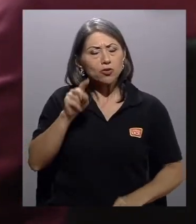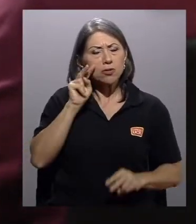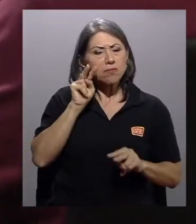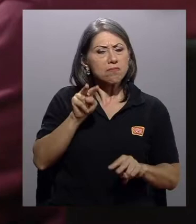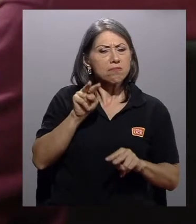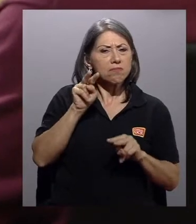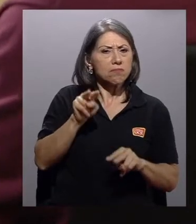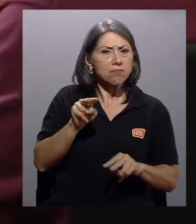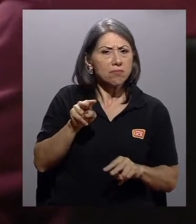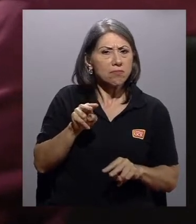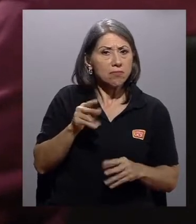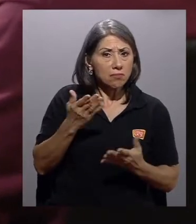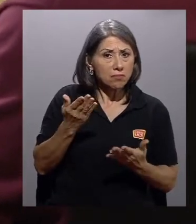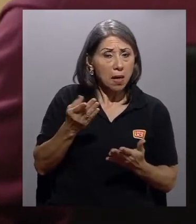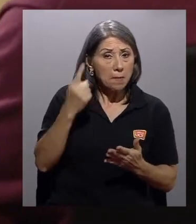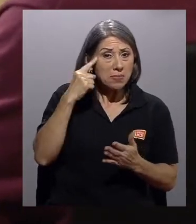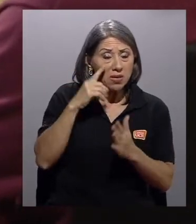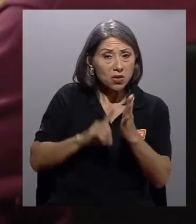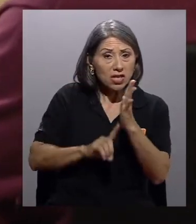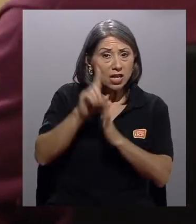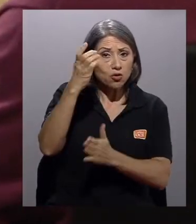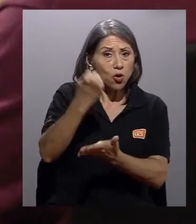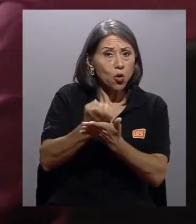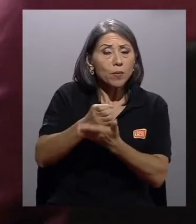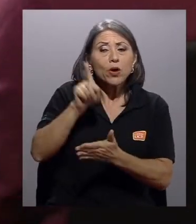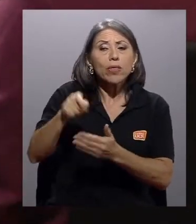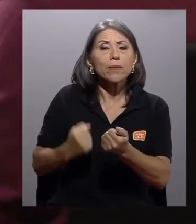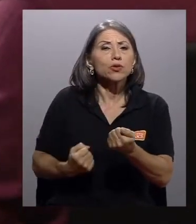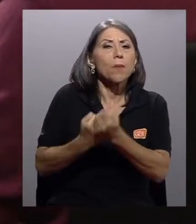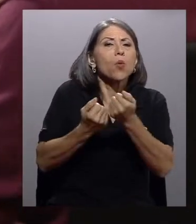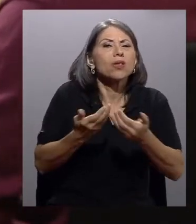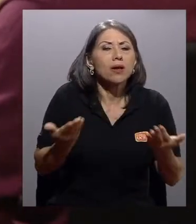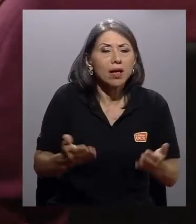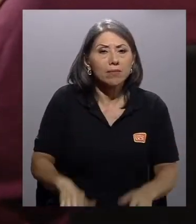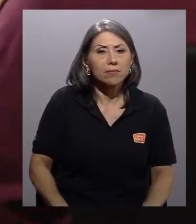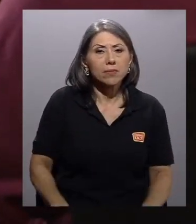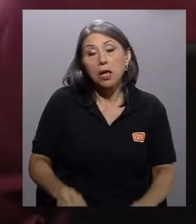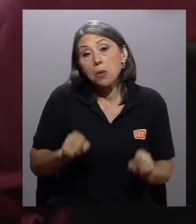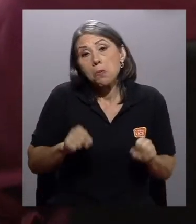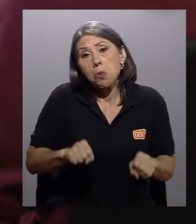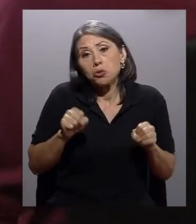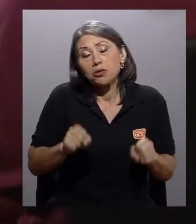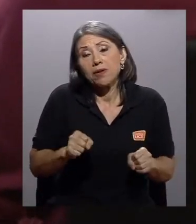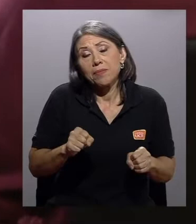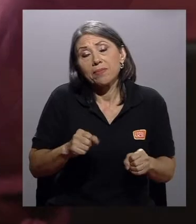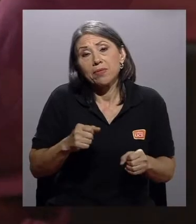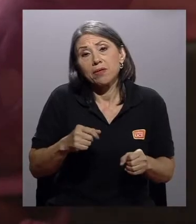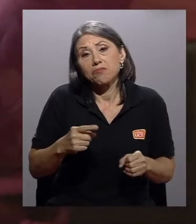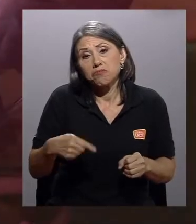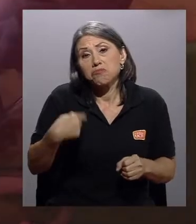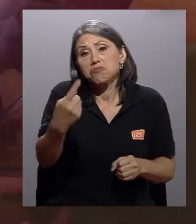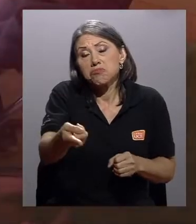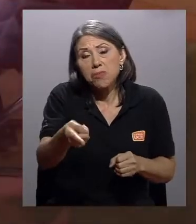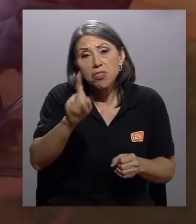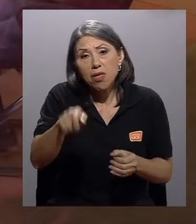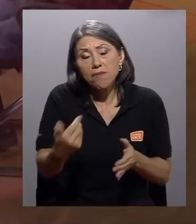seguir apostando en términos del desarrollo económico. Es muy posible que haya que retomar las